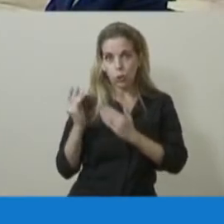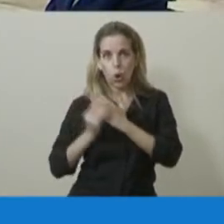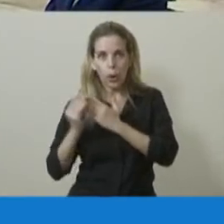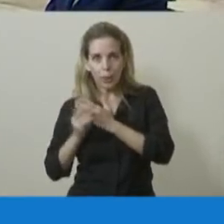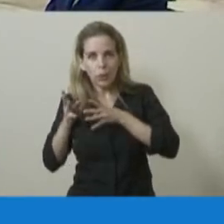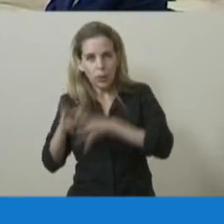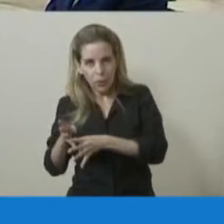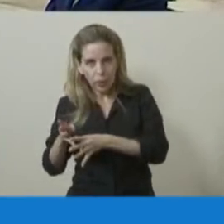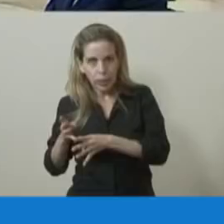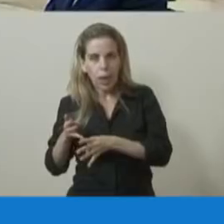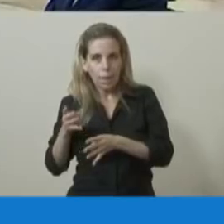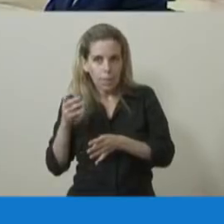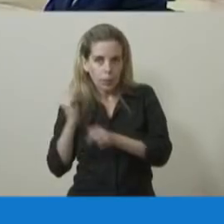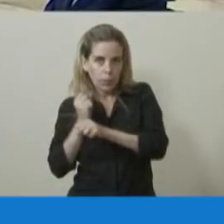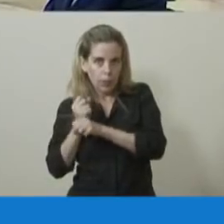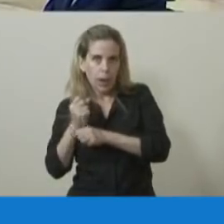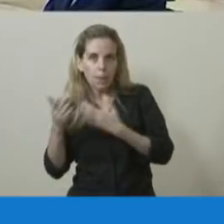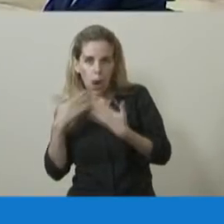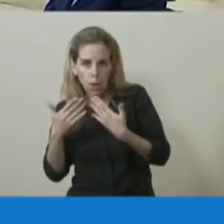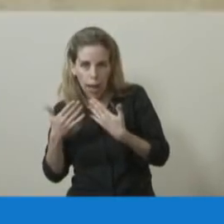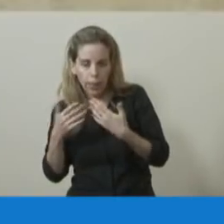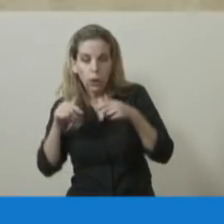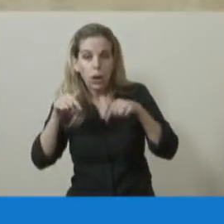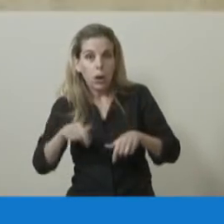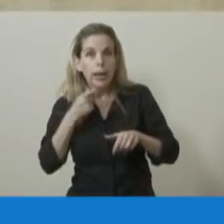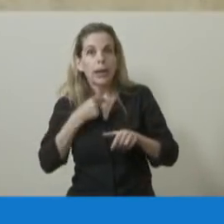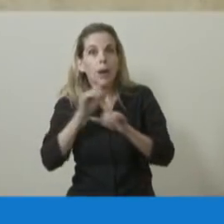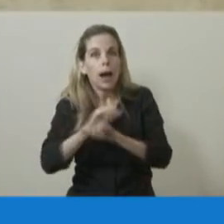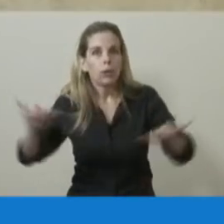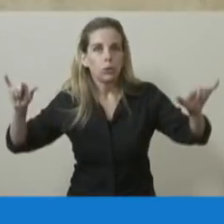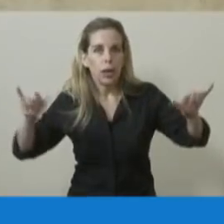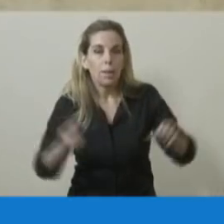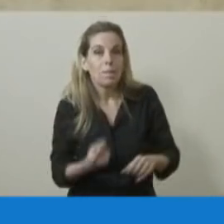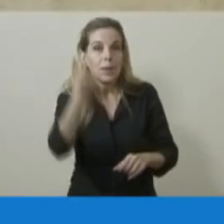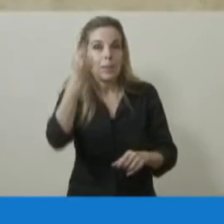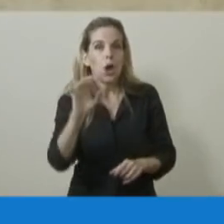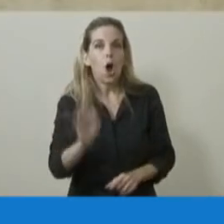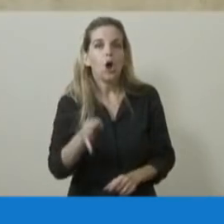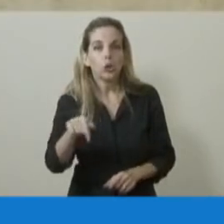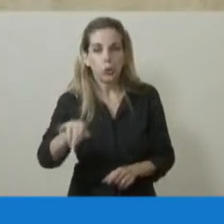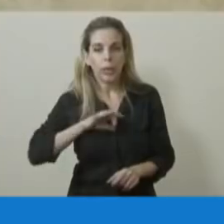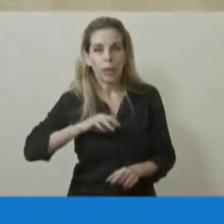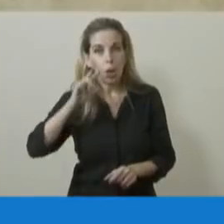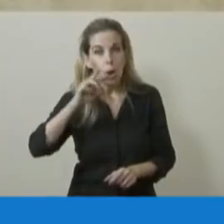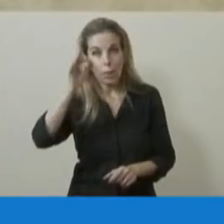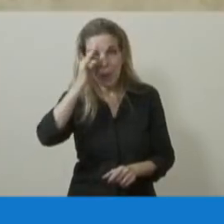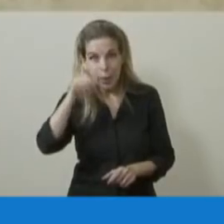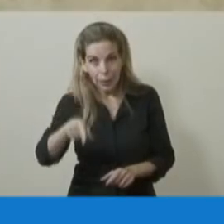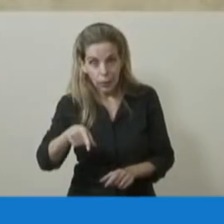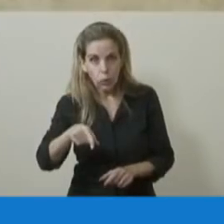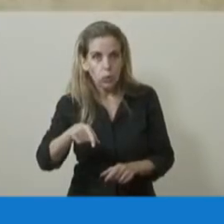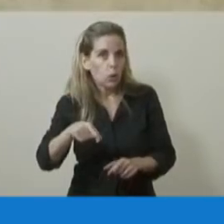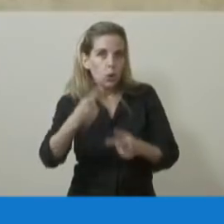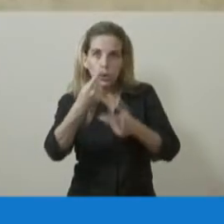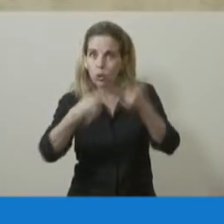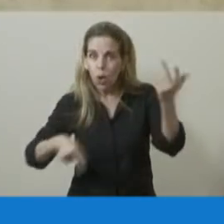lo que les vengo a decir hoy, que hemos dispuesto que a partir del 1 de octubre de este año, la totalidad de los suplementos